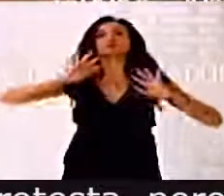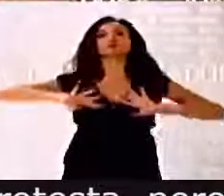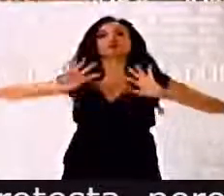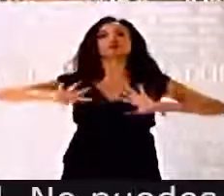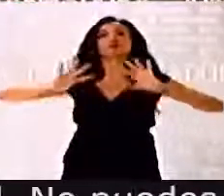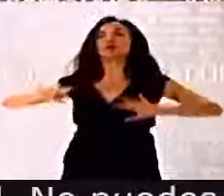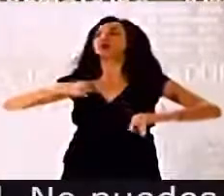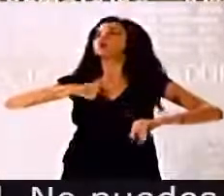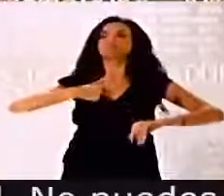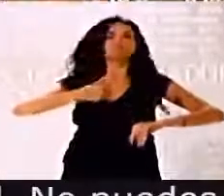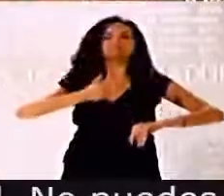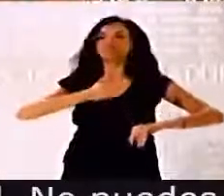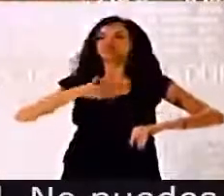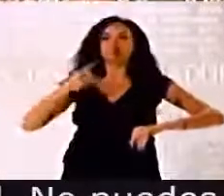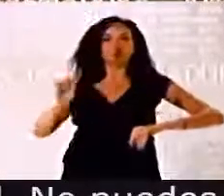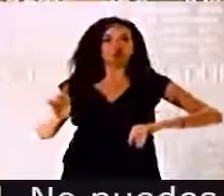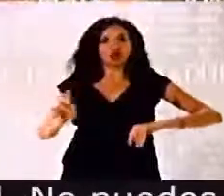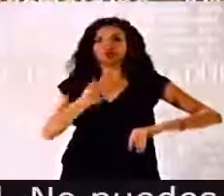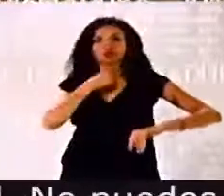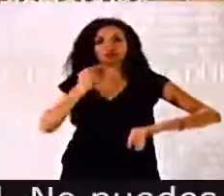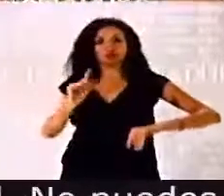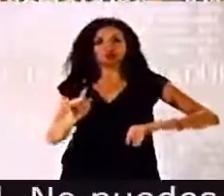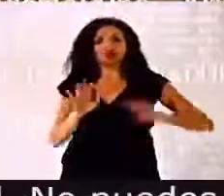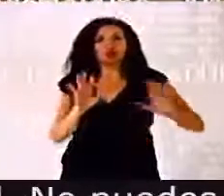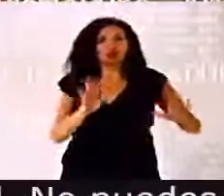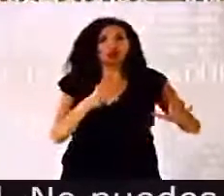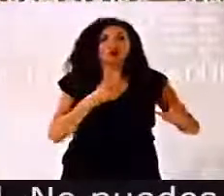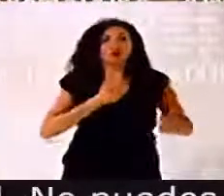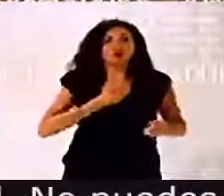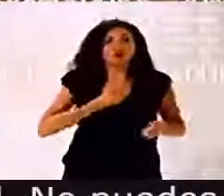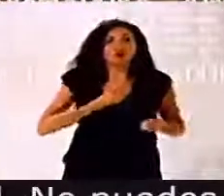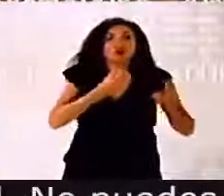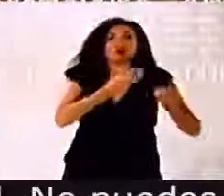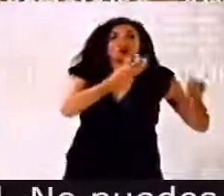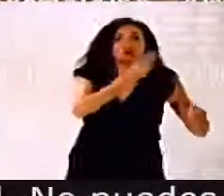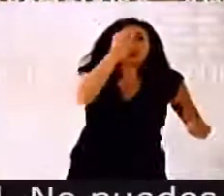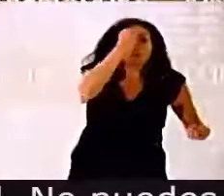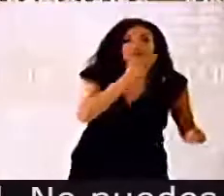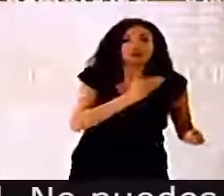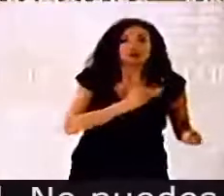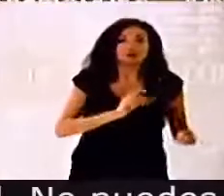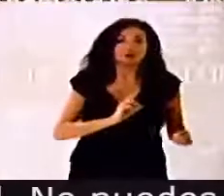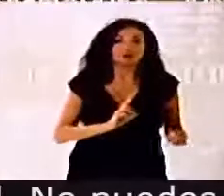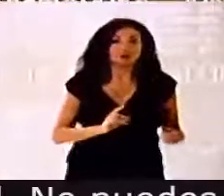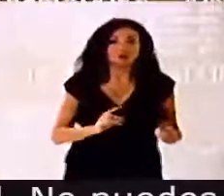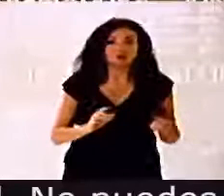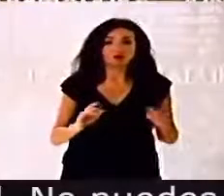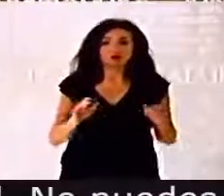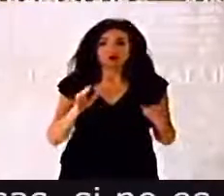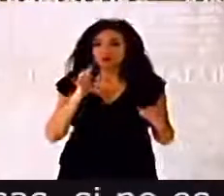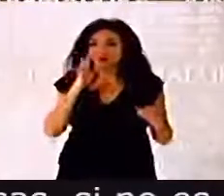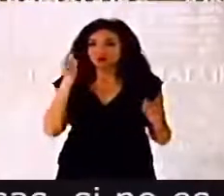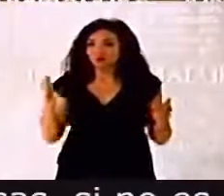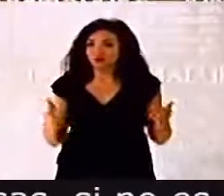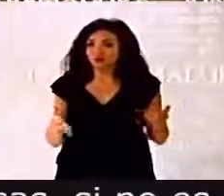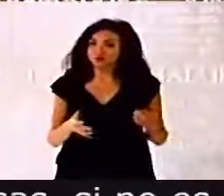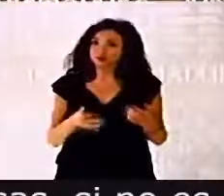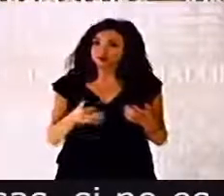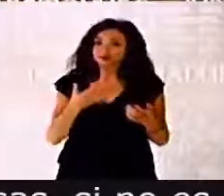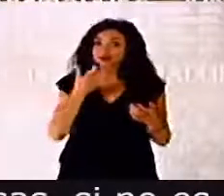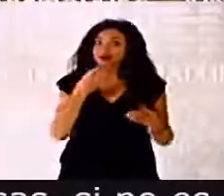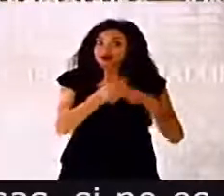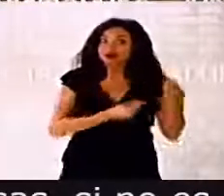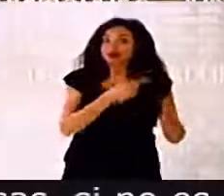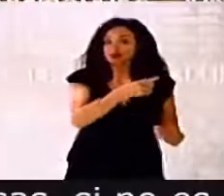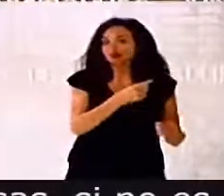decir esto no me gusta, pero uno tiene que decir qué es lo que piensa, porque si no es muy complicado poder llegar a